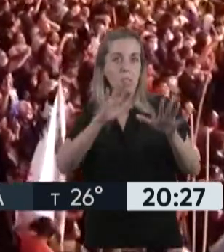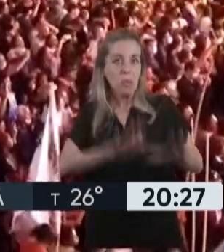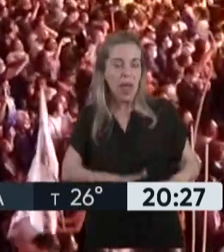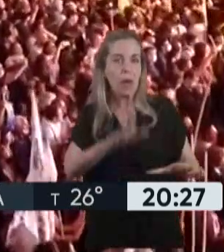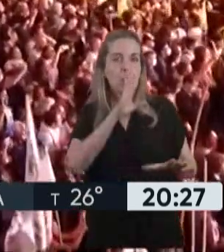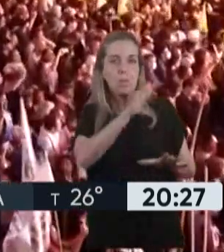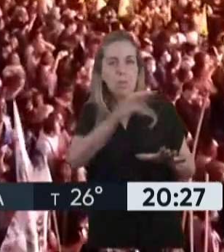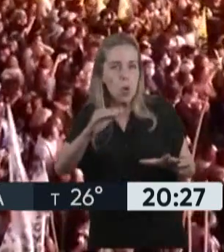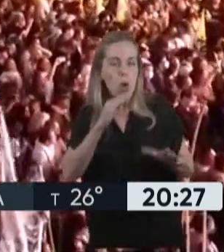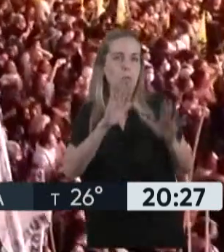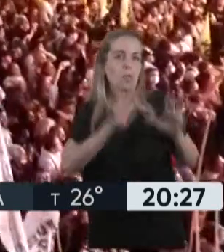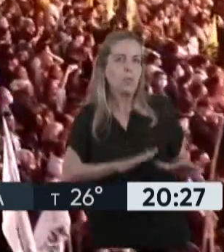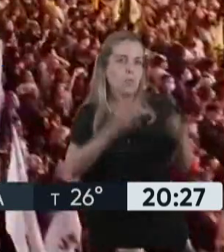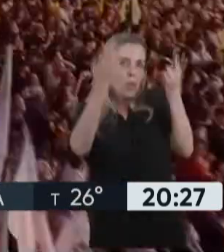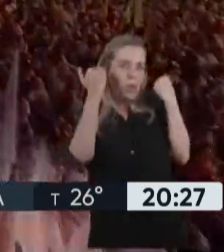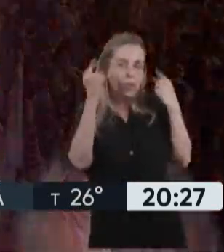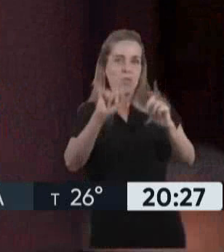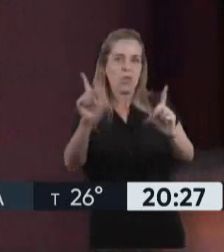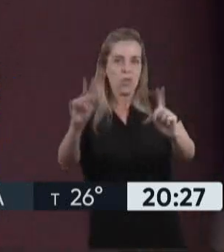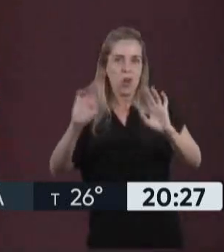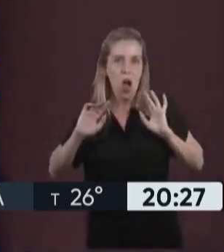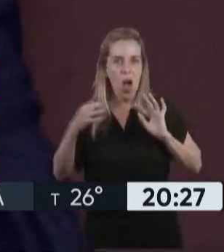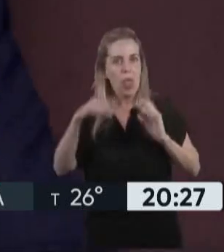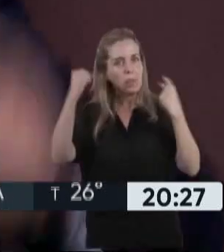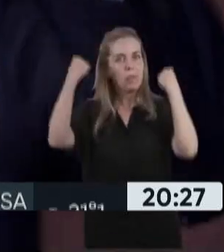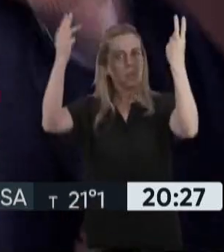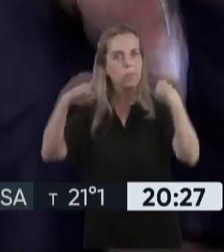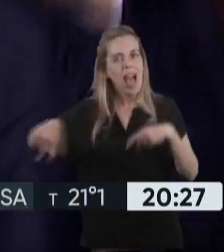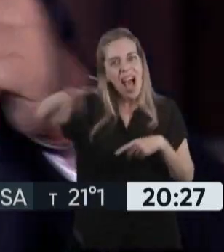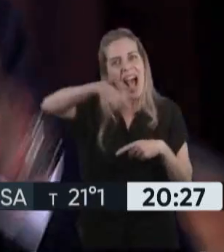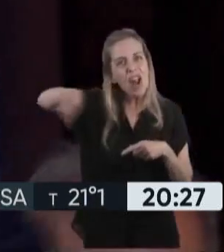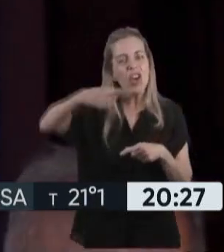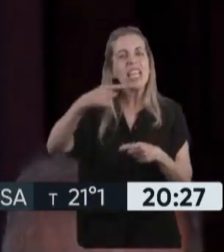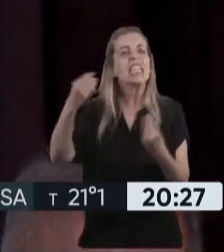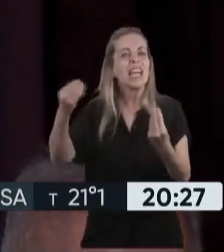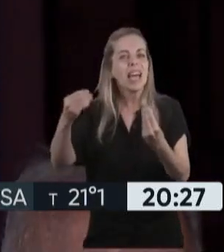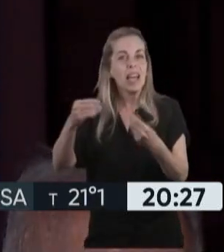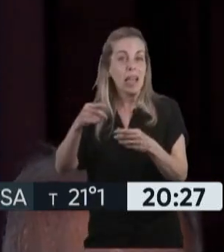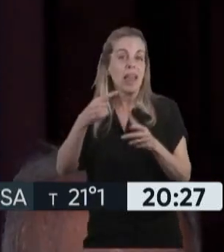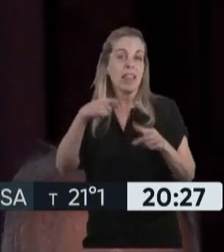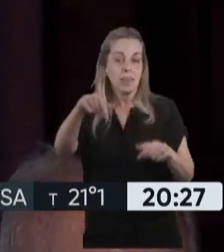en silencio de brazos cruzados. A los negacionistas recordémosle